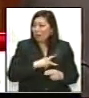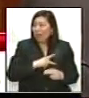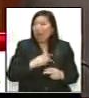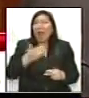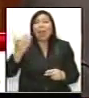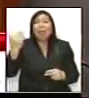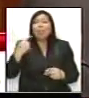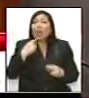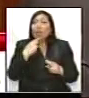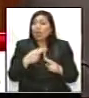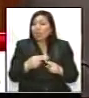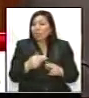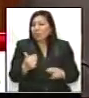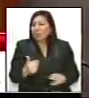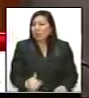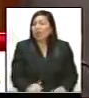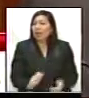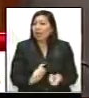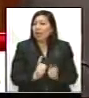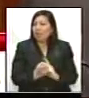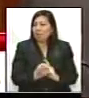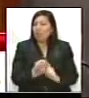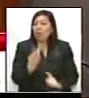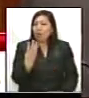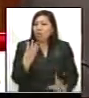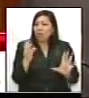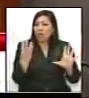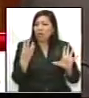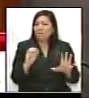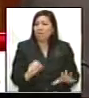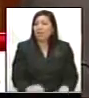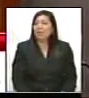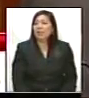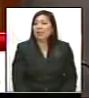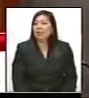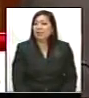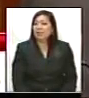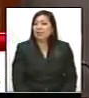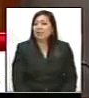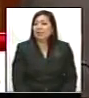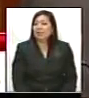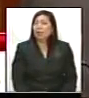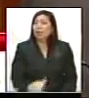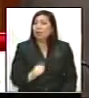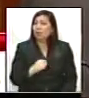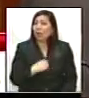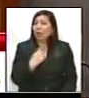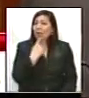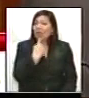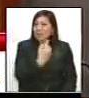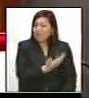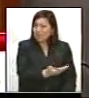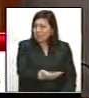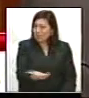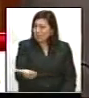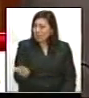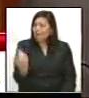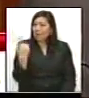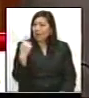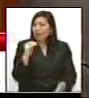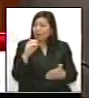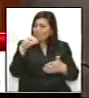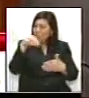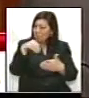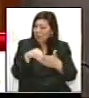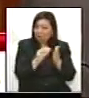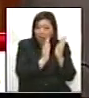otro nombre sino mekong o cambio 90 ciudad presidenta dio una exhortación para que pongamos